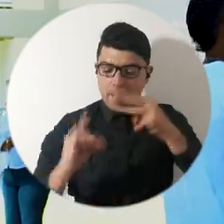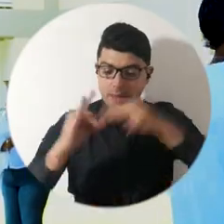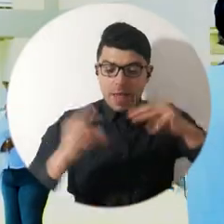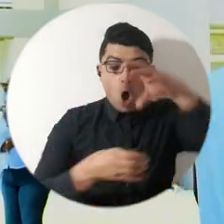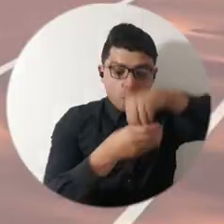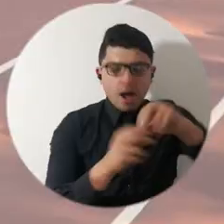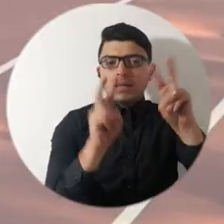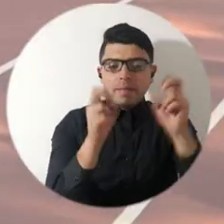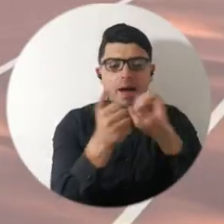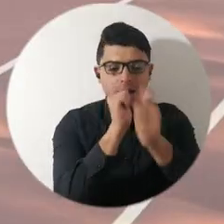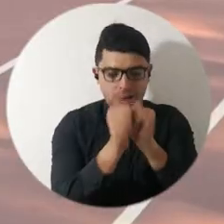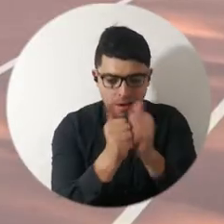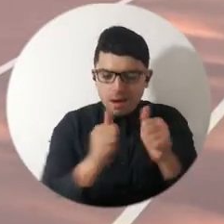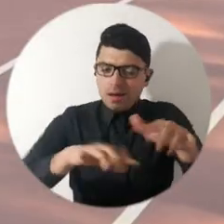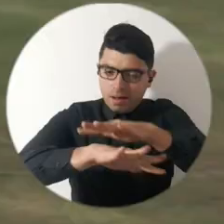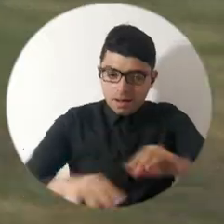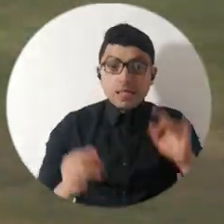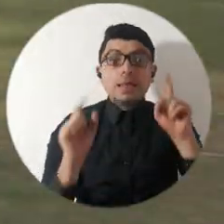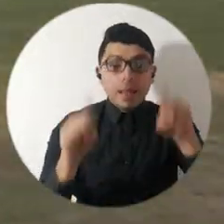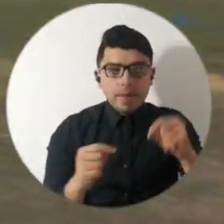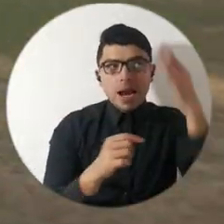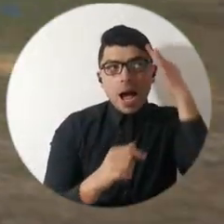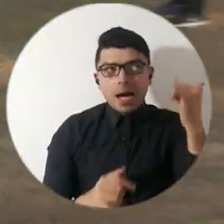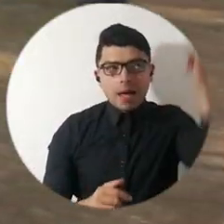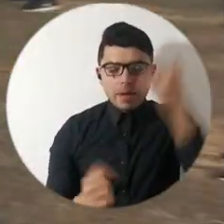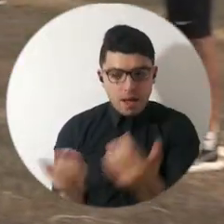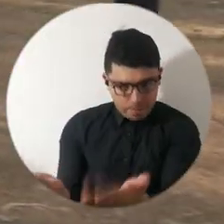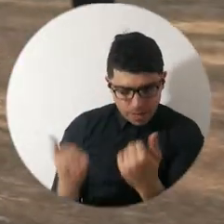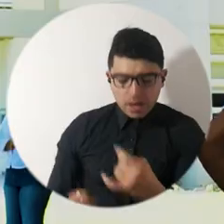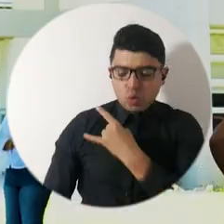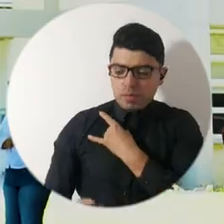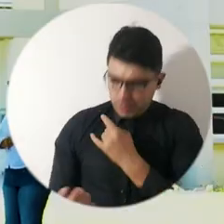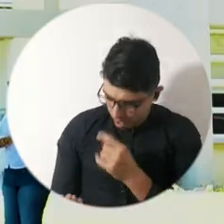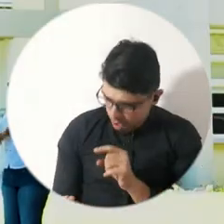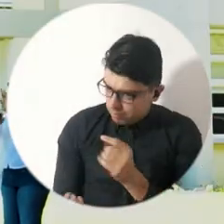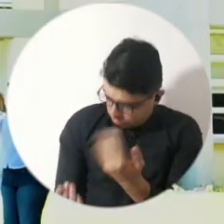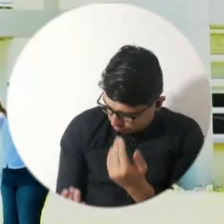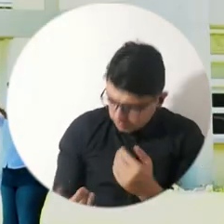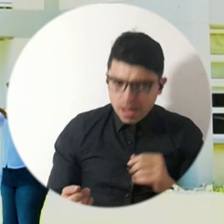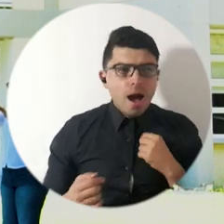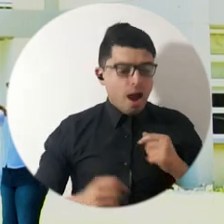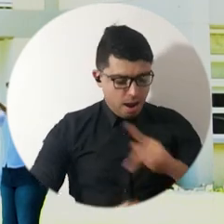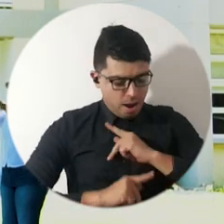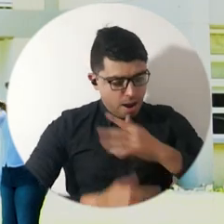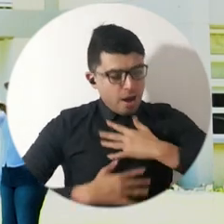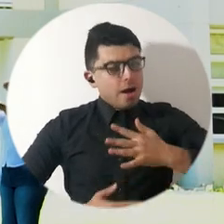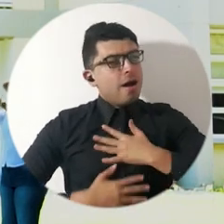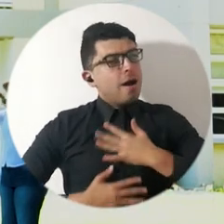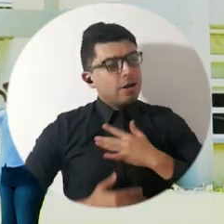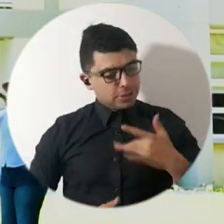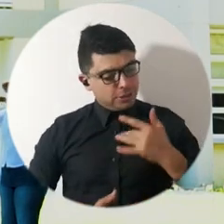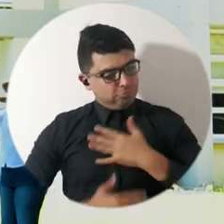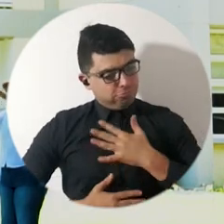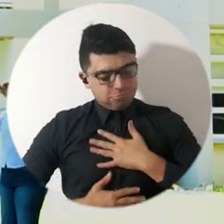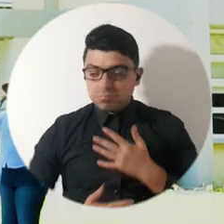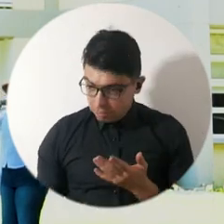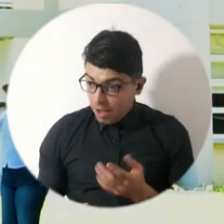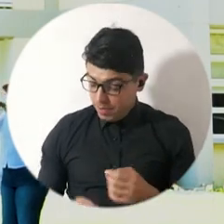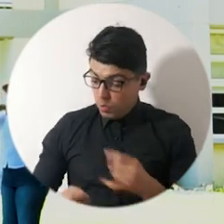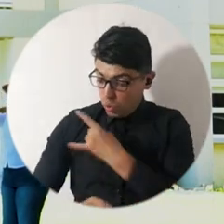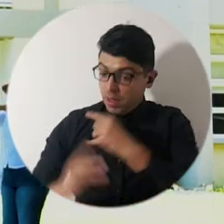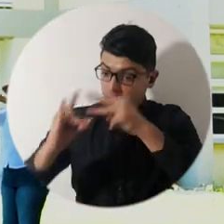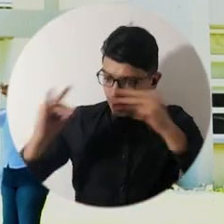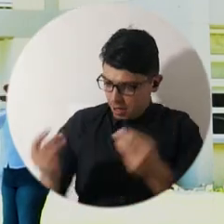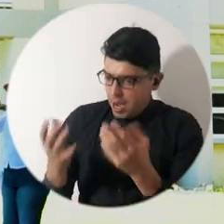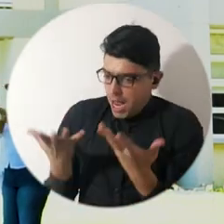tiene la Universidad del Magdalena en cuanto a escenarios deportivos y toda la parte académica de su universidad, y tengan un sentido de pertenencia con la Universidad del Magdalena, que los quiere y